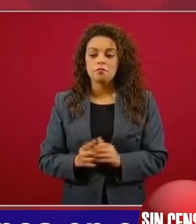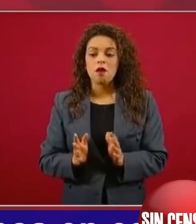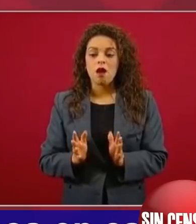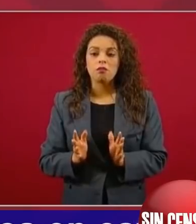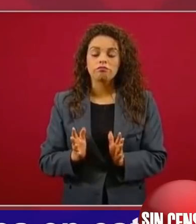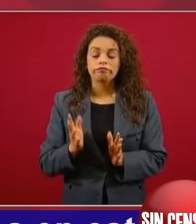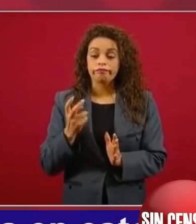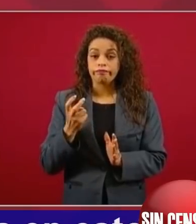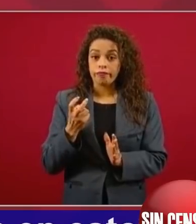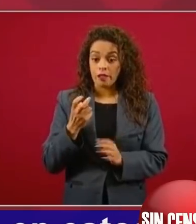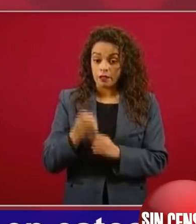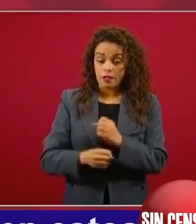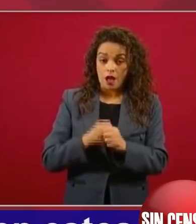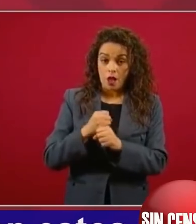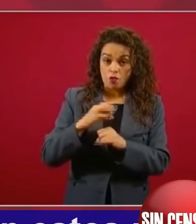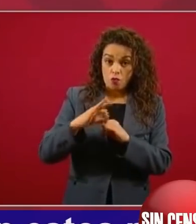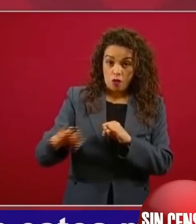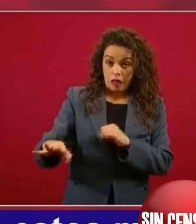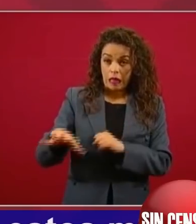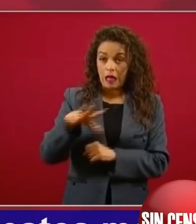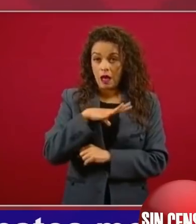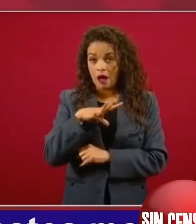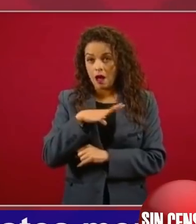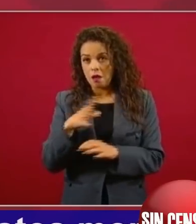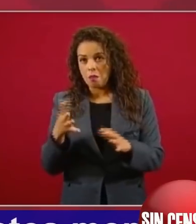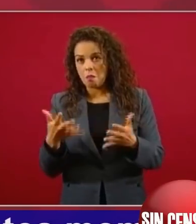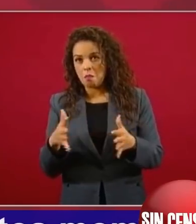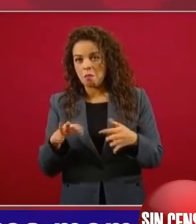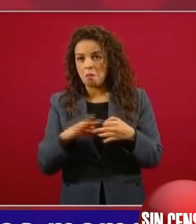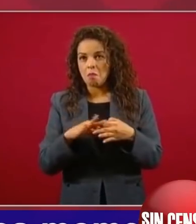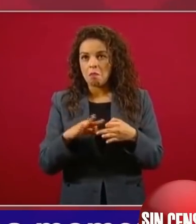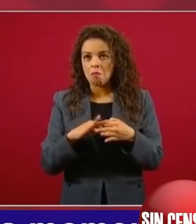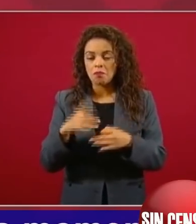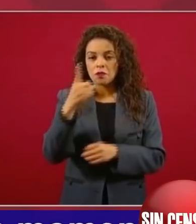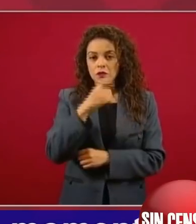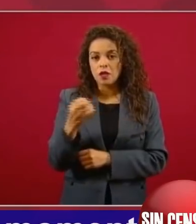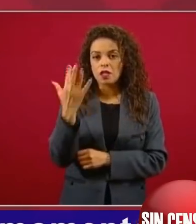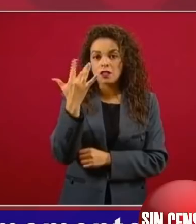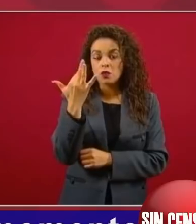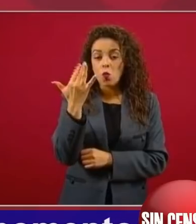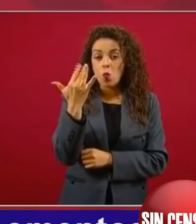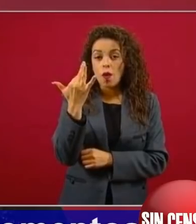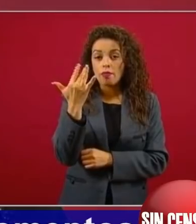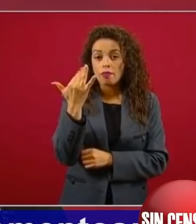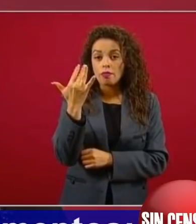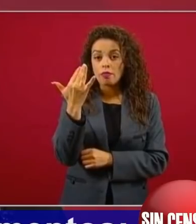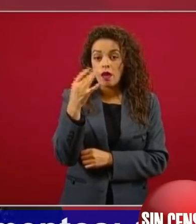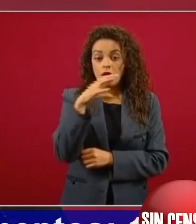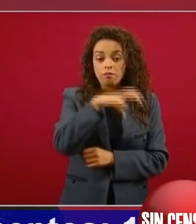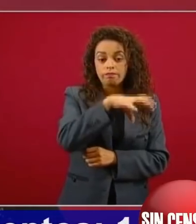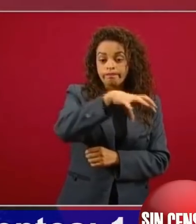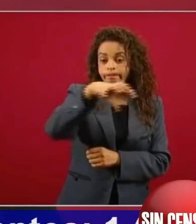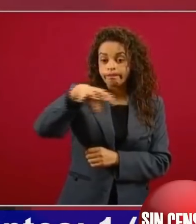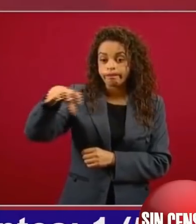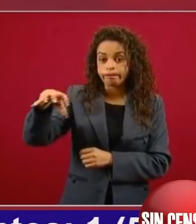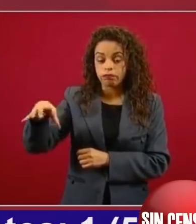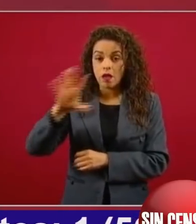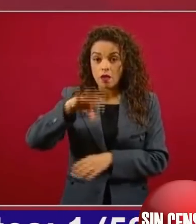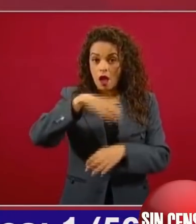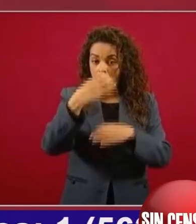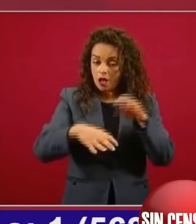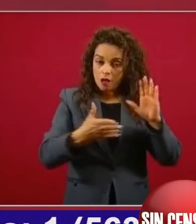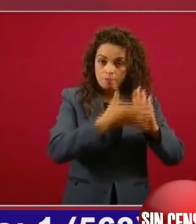a finales de este año vamos a tener cerca de 150 cuarteles concluidos.